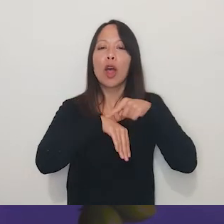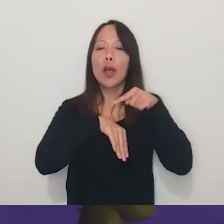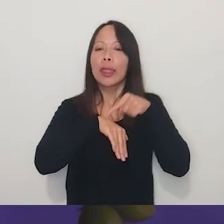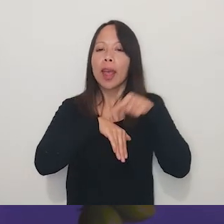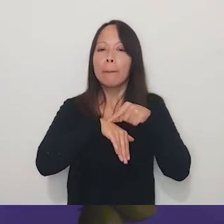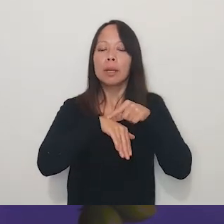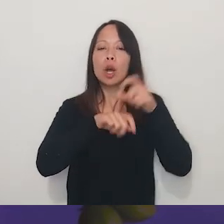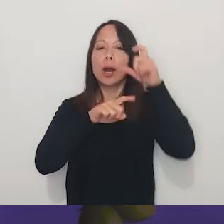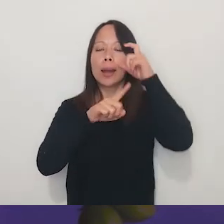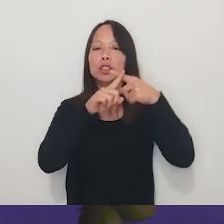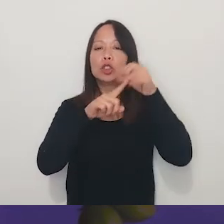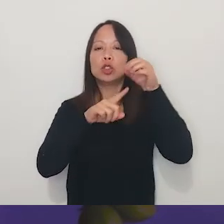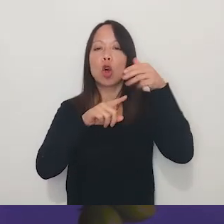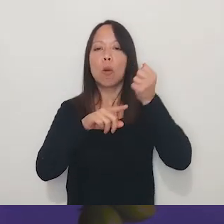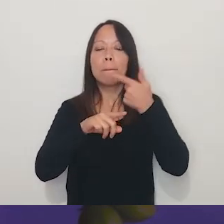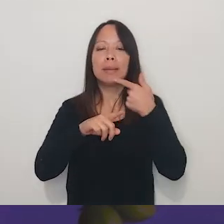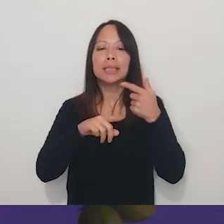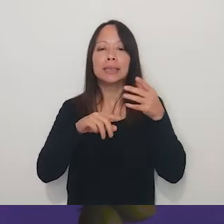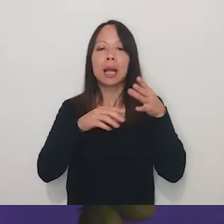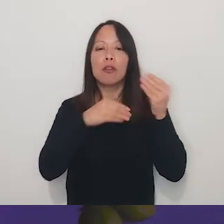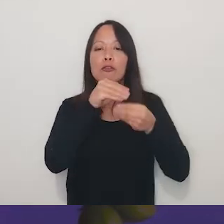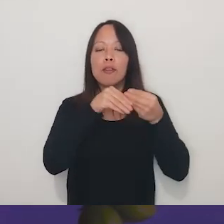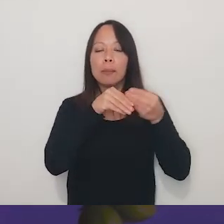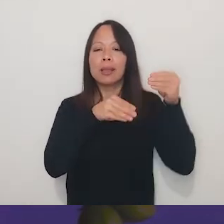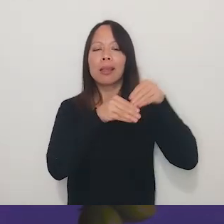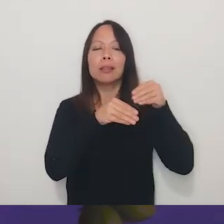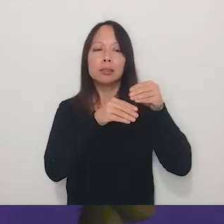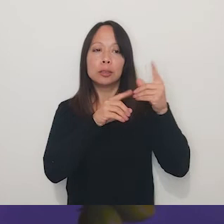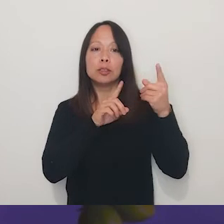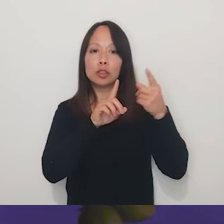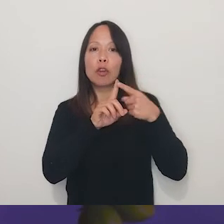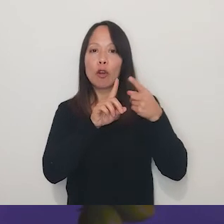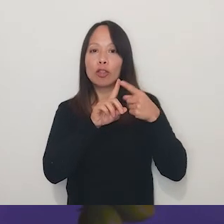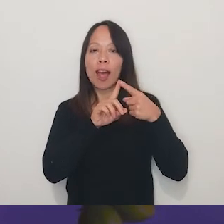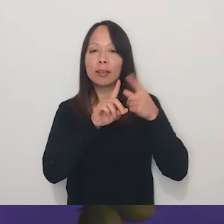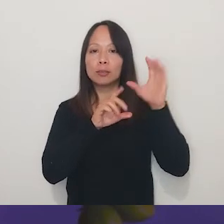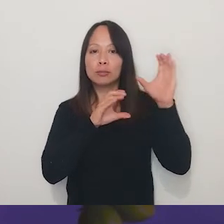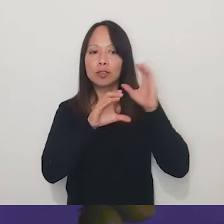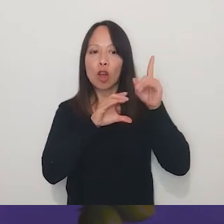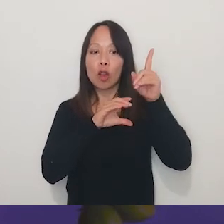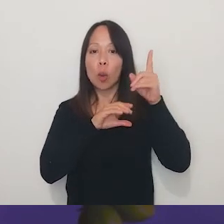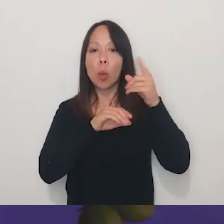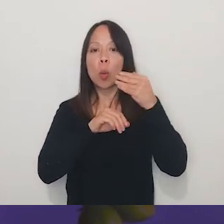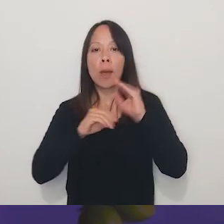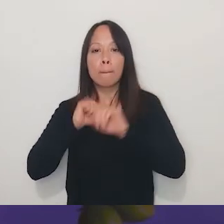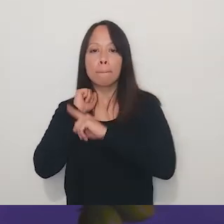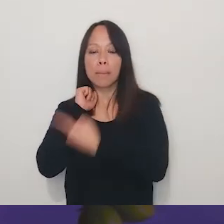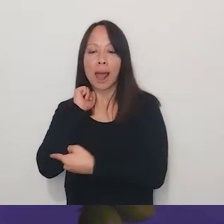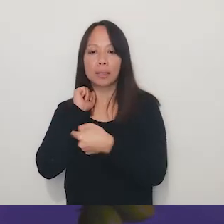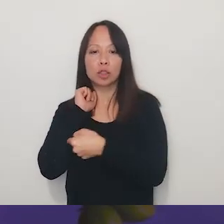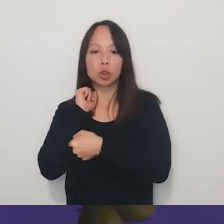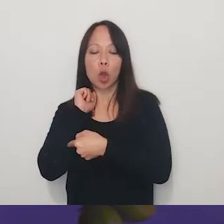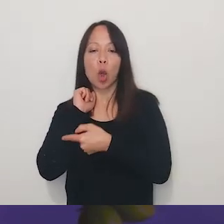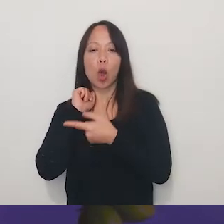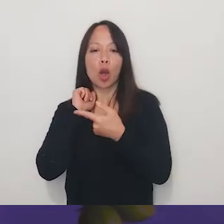entonces revisan los exomas que tienen hechos, se contacta a la familia, ya tenían otra hija sana, justo tuvieron un embarazo, el feto